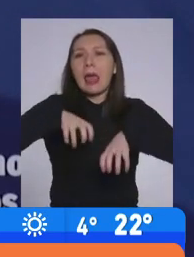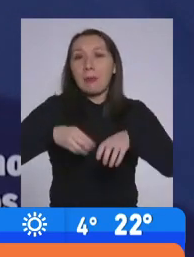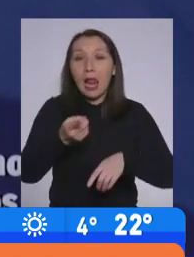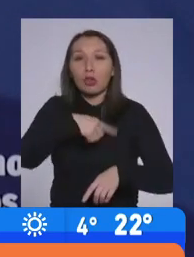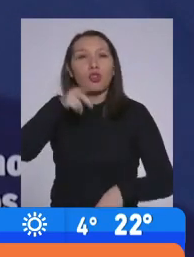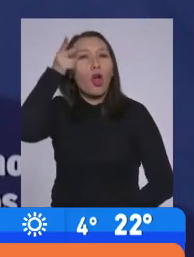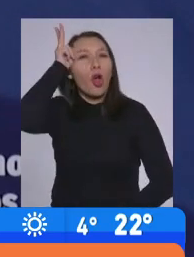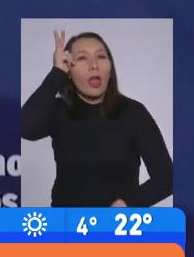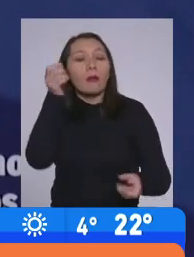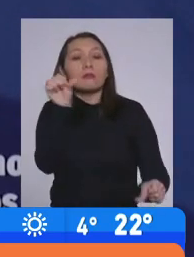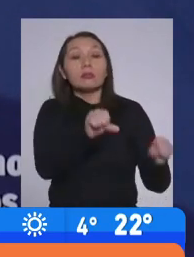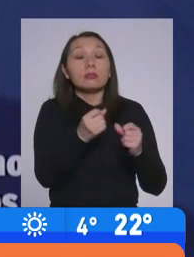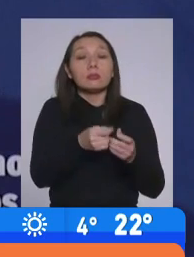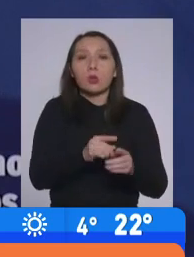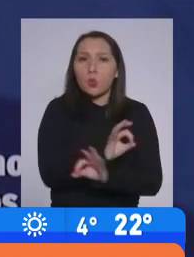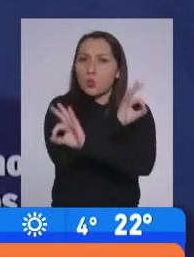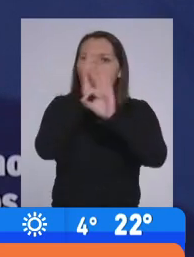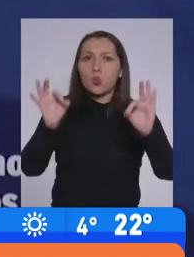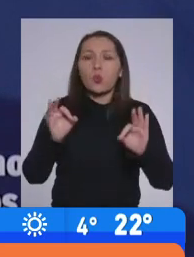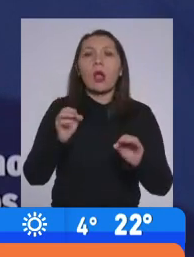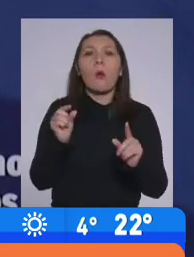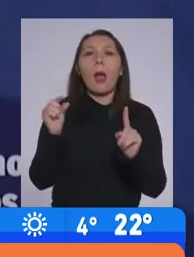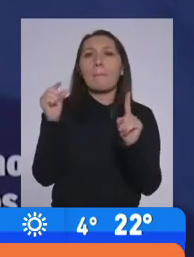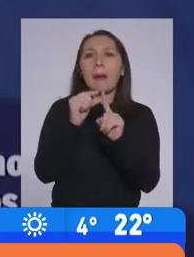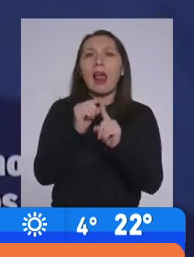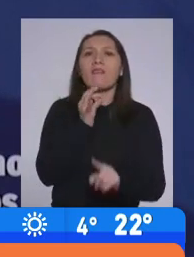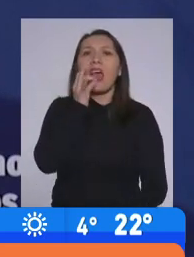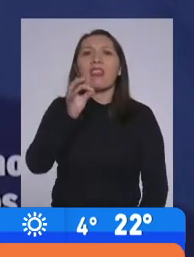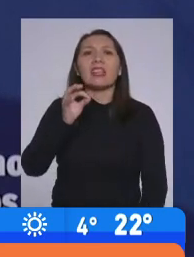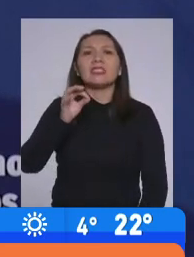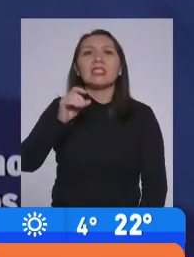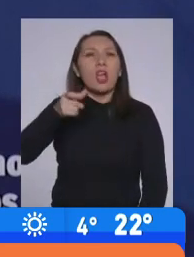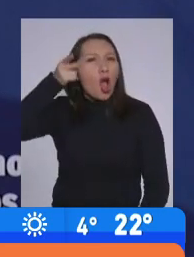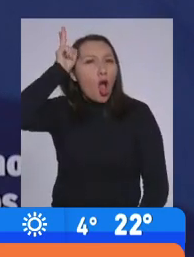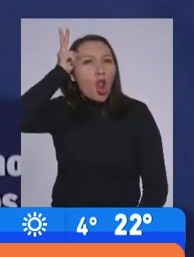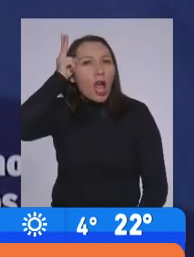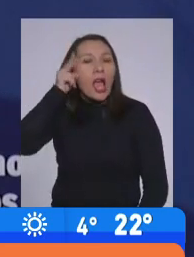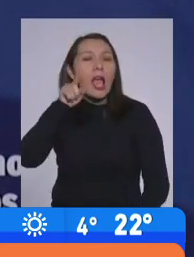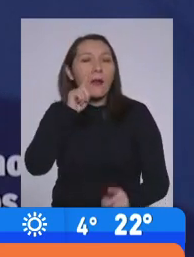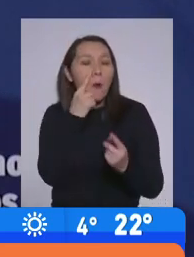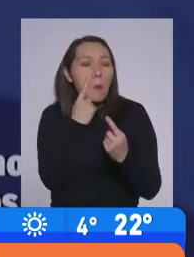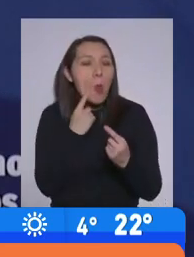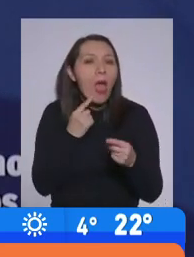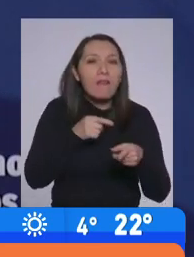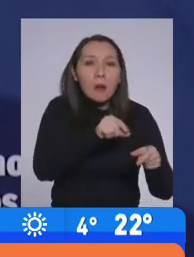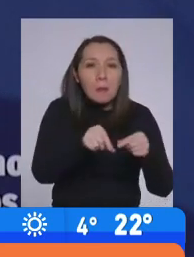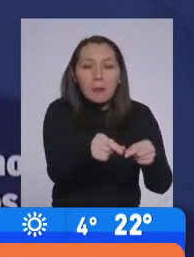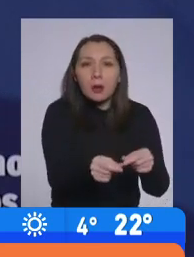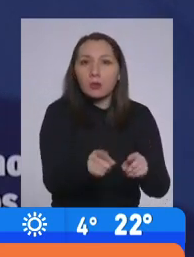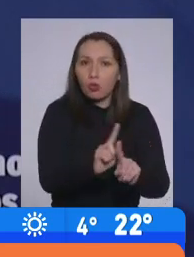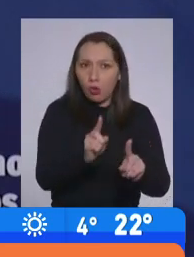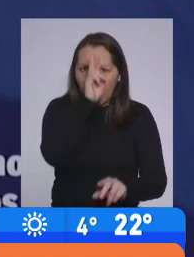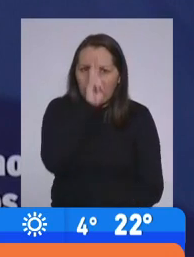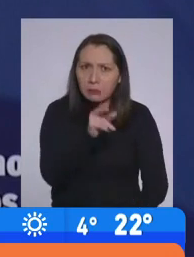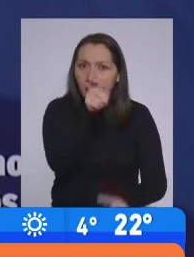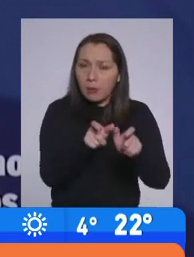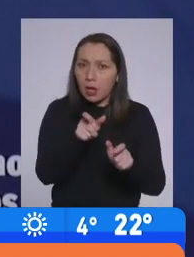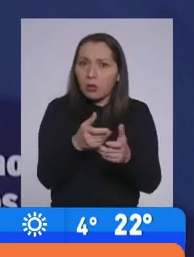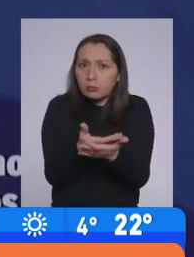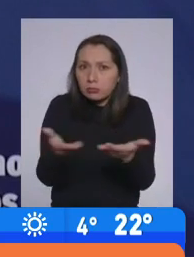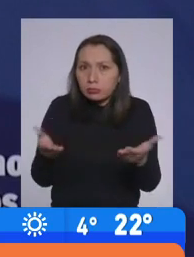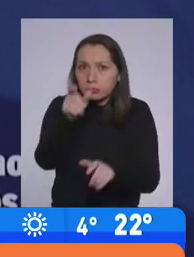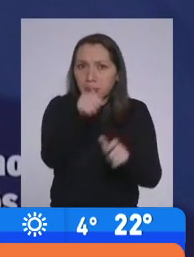nosotros y jamás usaré ese tipo de palabra para referirme a las personas respetemos a las personas son